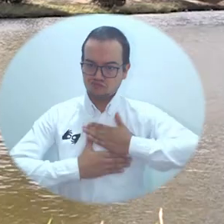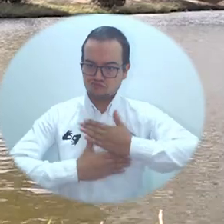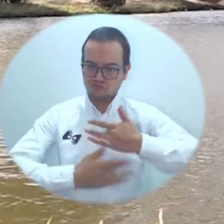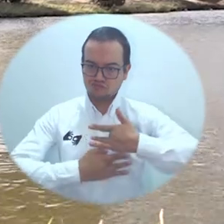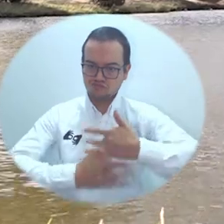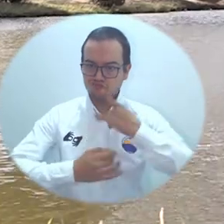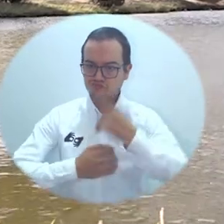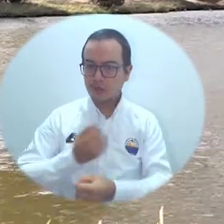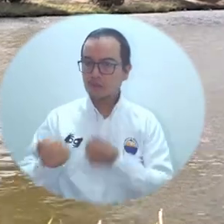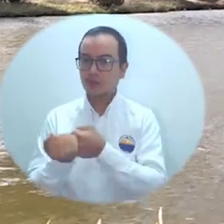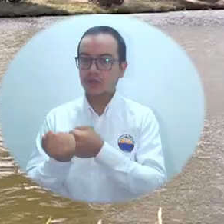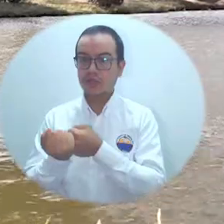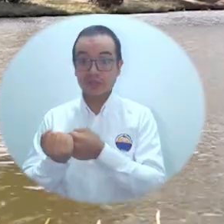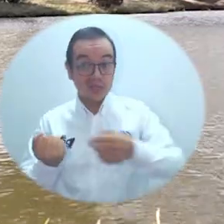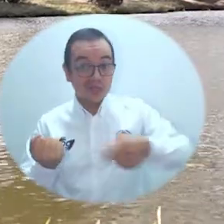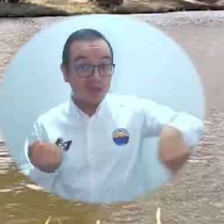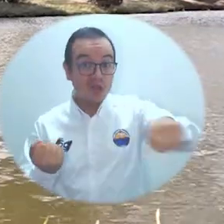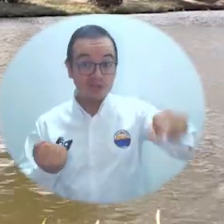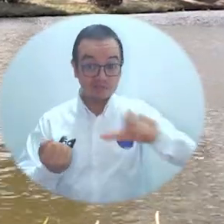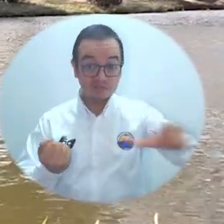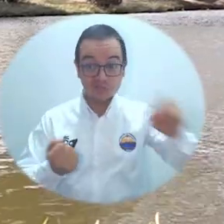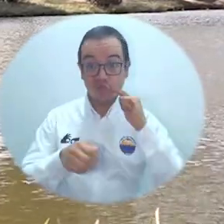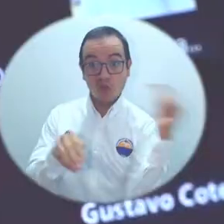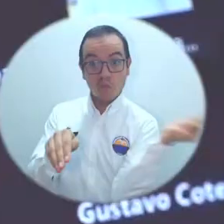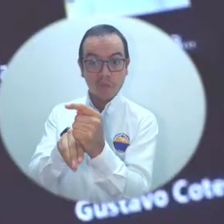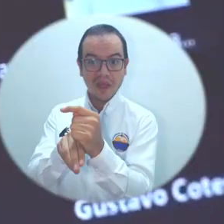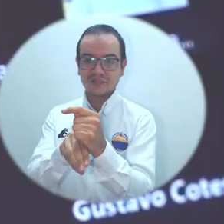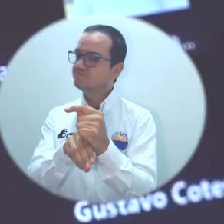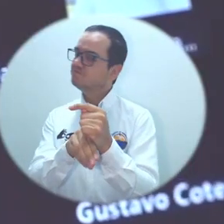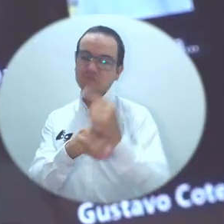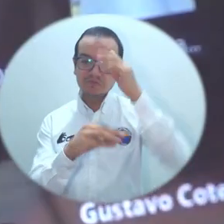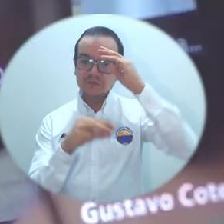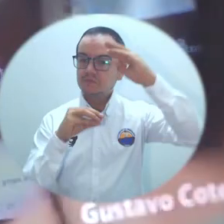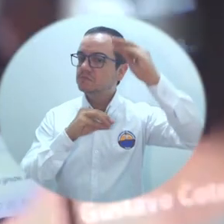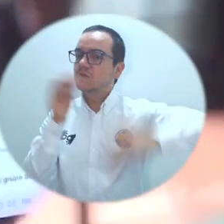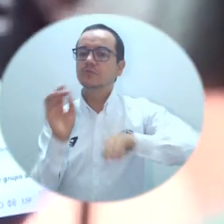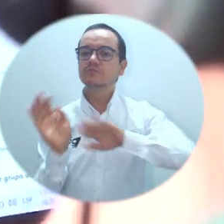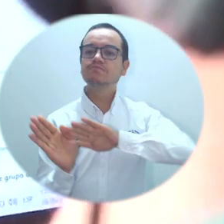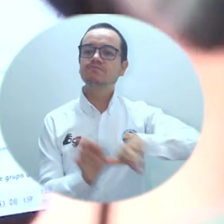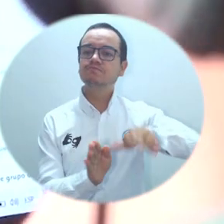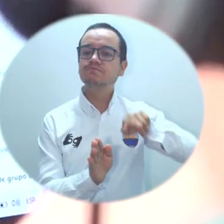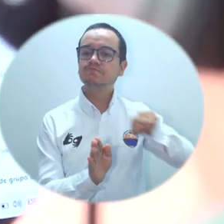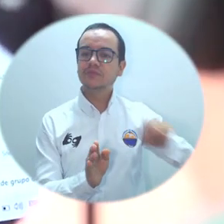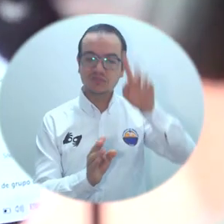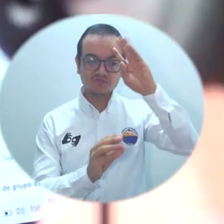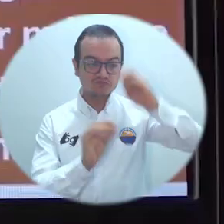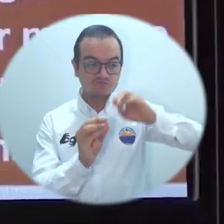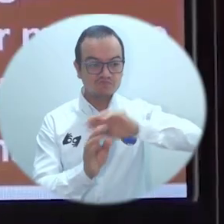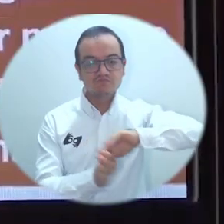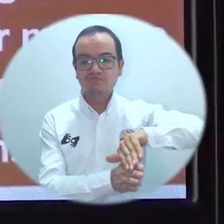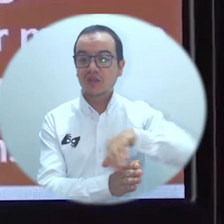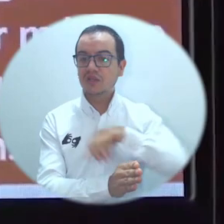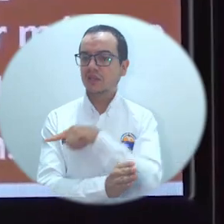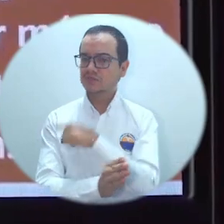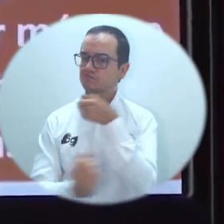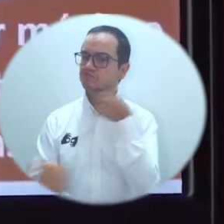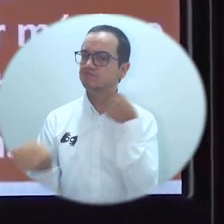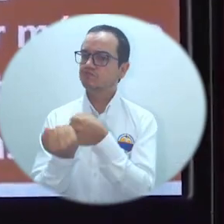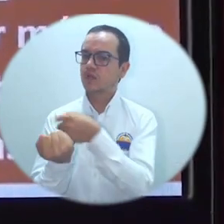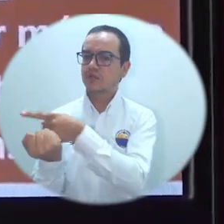y rechazamos todo ataque contra el Consejo Superior que ha tomado esta gran decisión